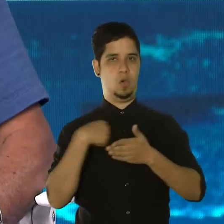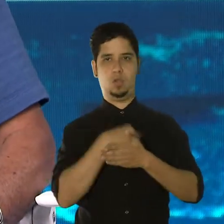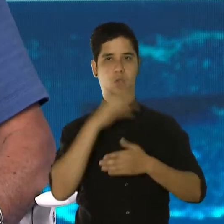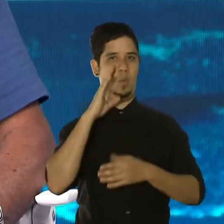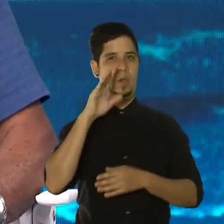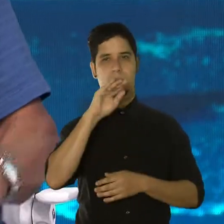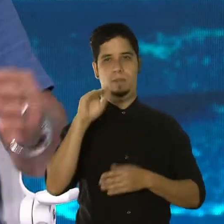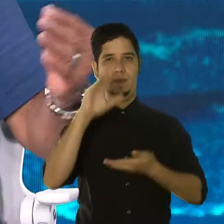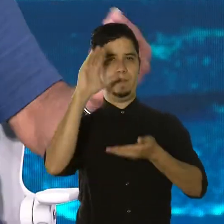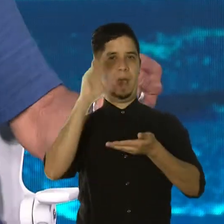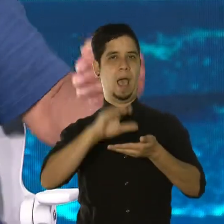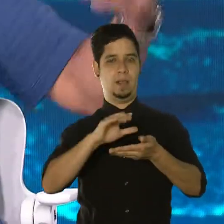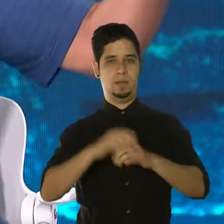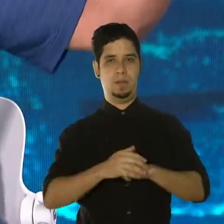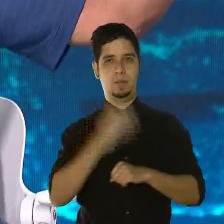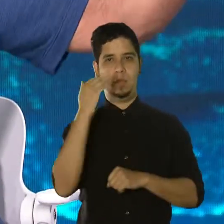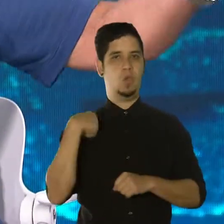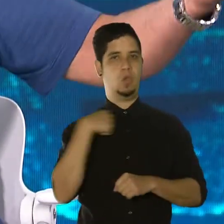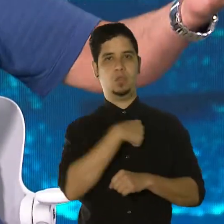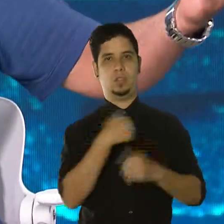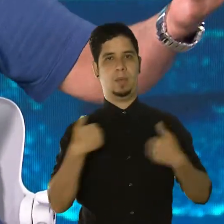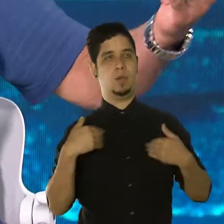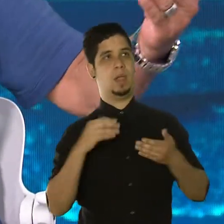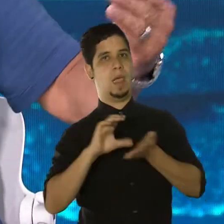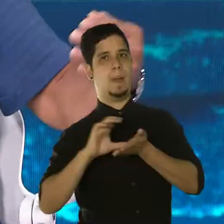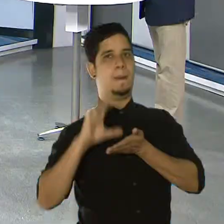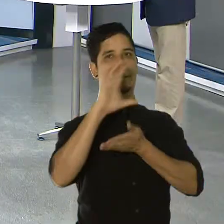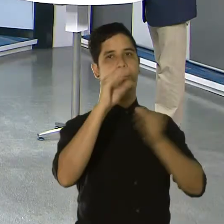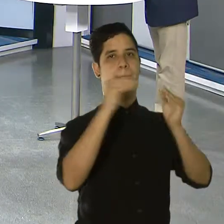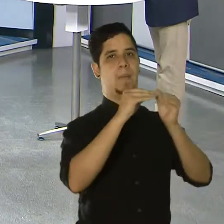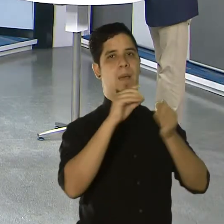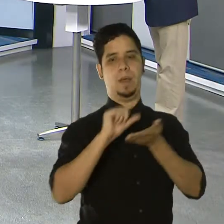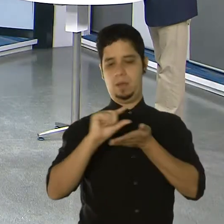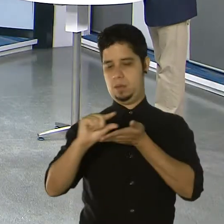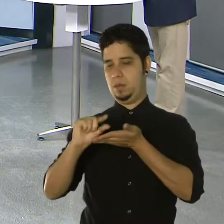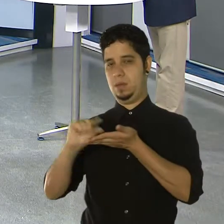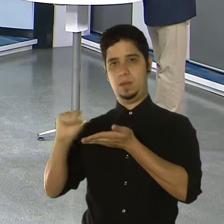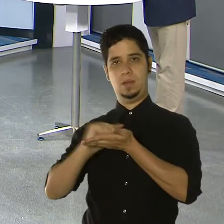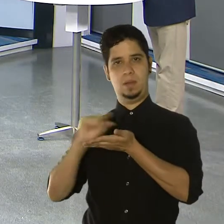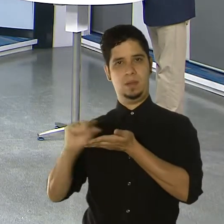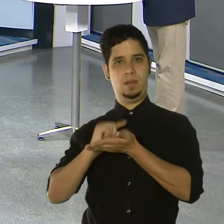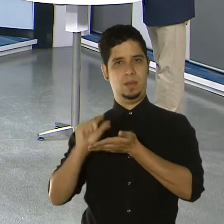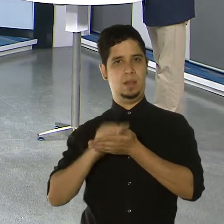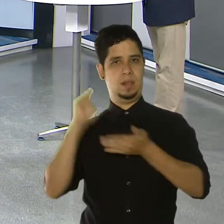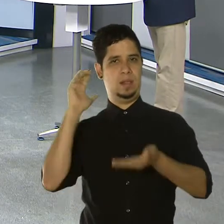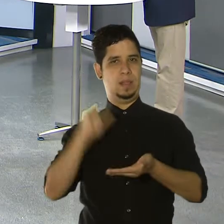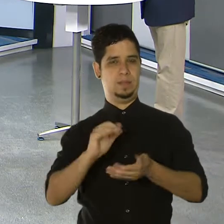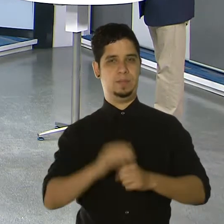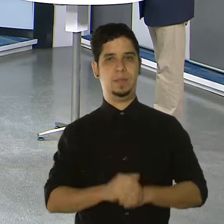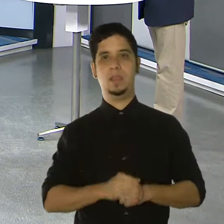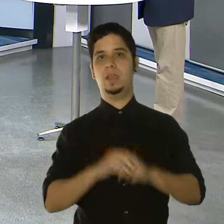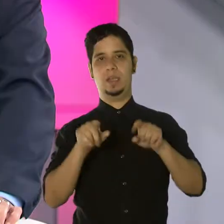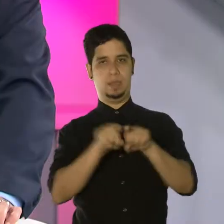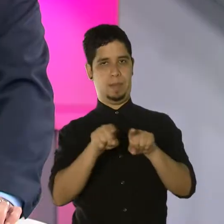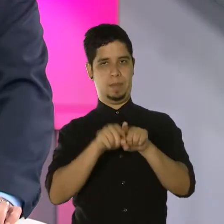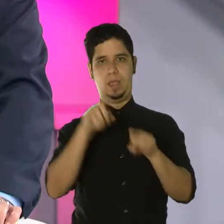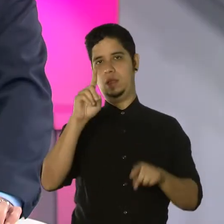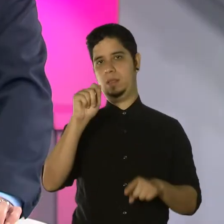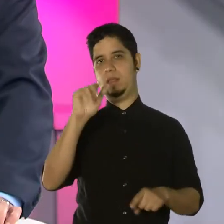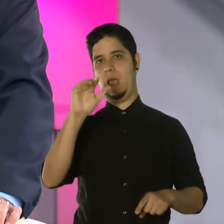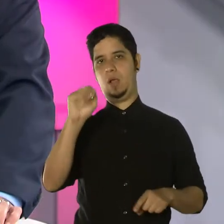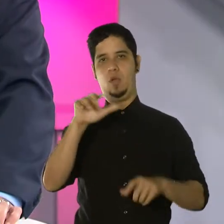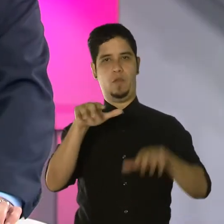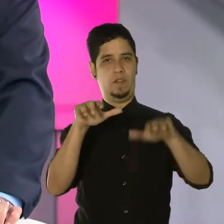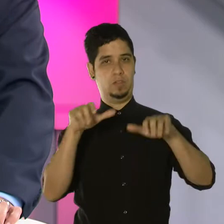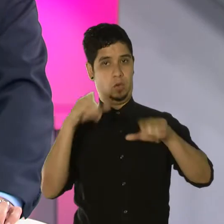baja, porque tenemos que invertir más. Y a la misma vez está congelado por el DACO. Exacto. Ante la situación de la temporada de